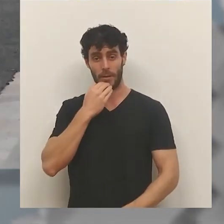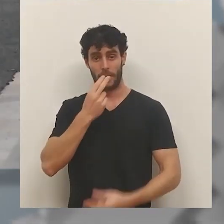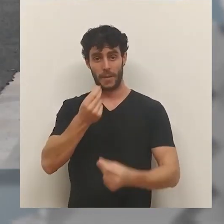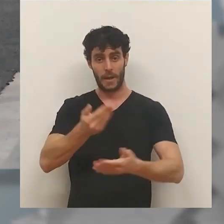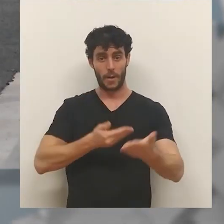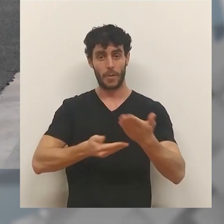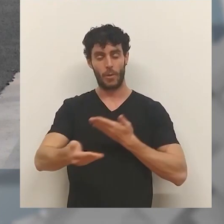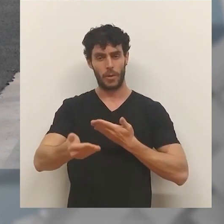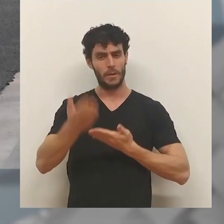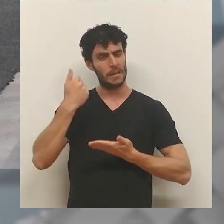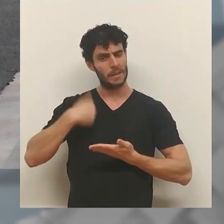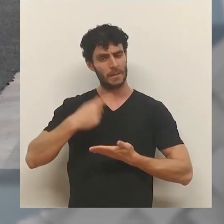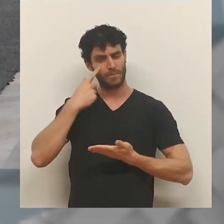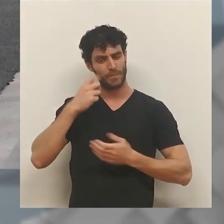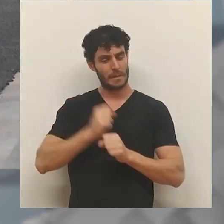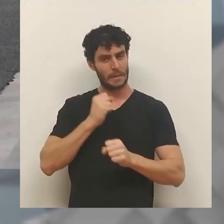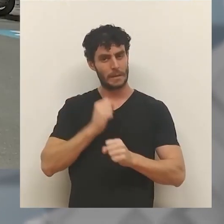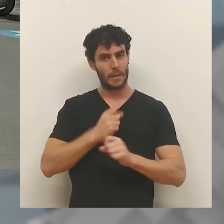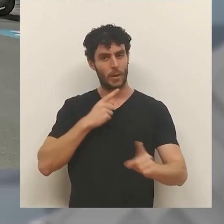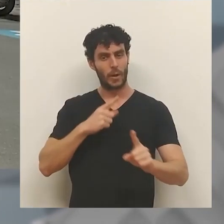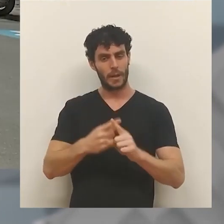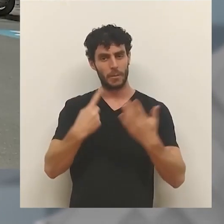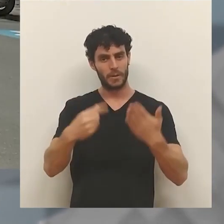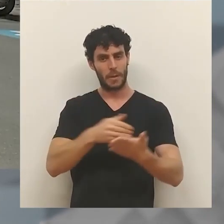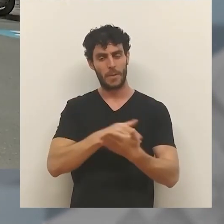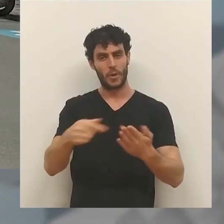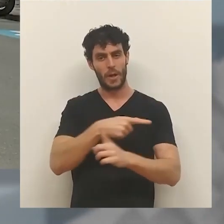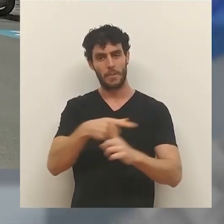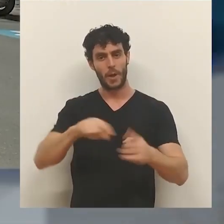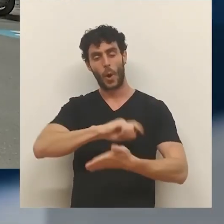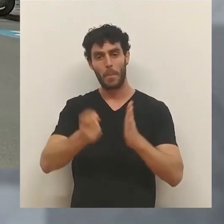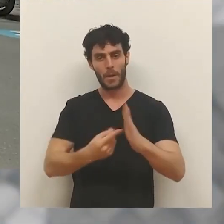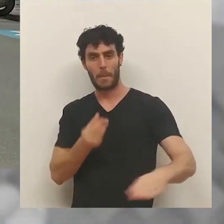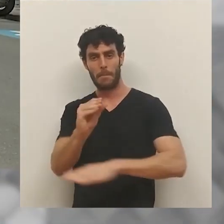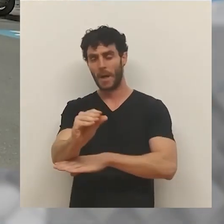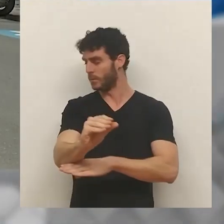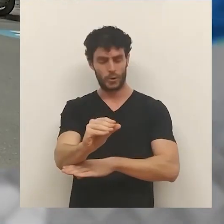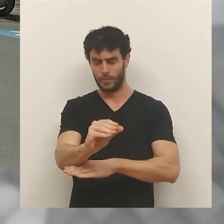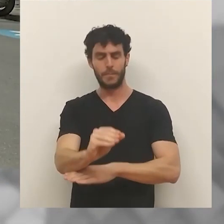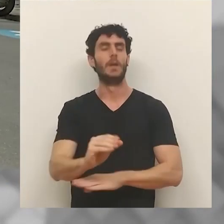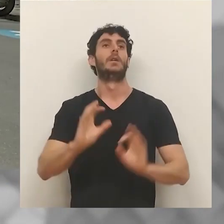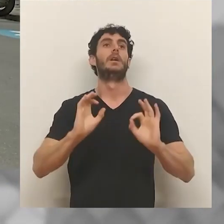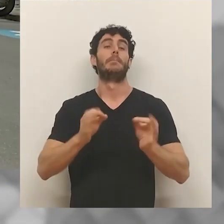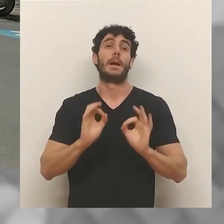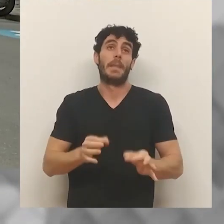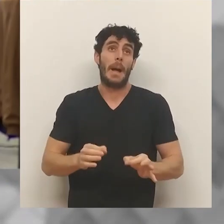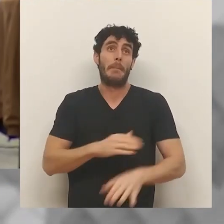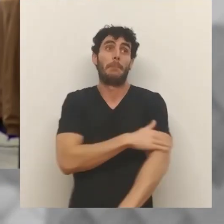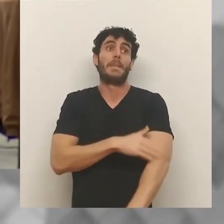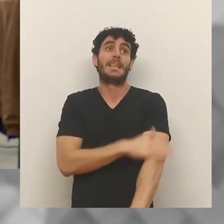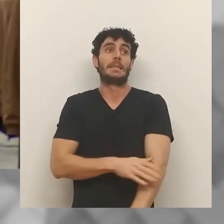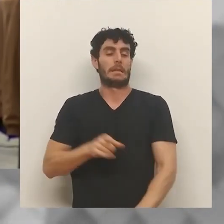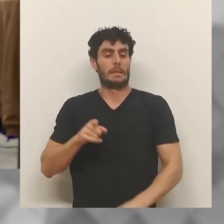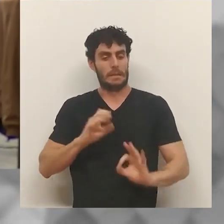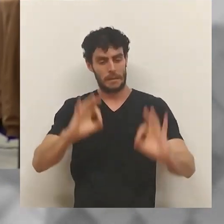Y en caso de producirse esa devolución, se trabaja ya para que no sea del total 6 millones y medio. Sí que el